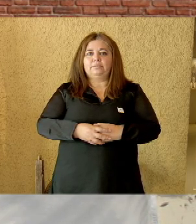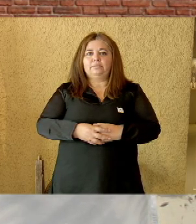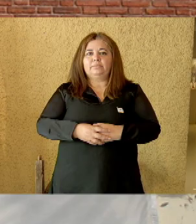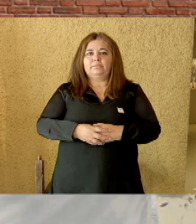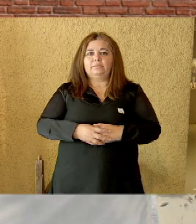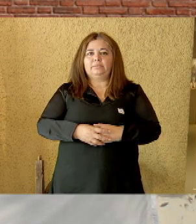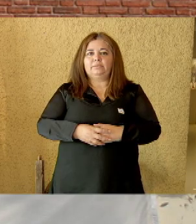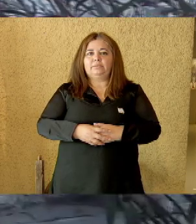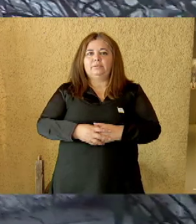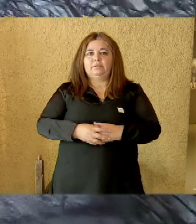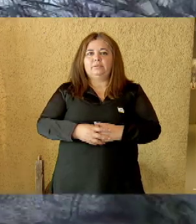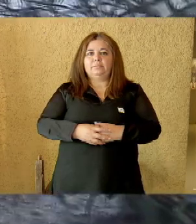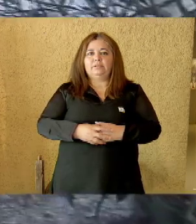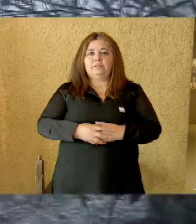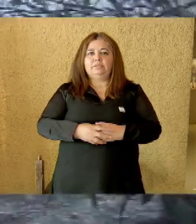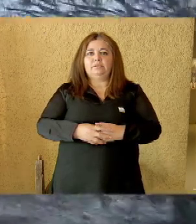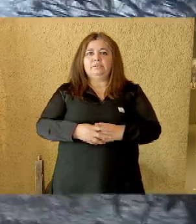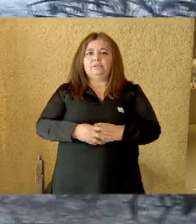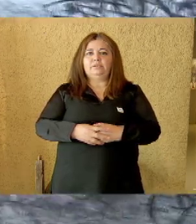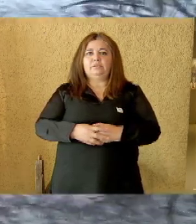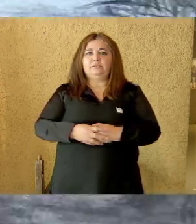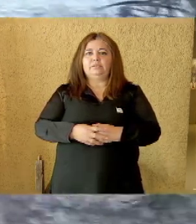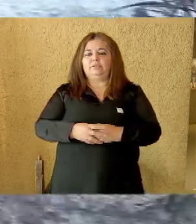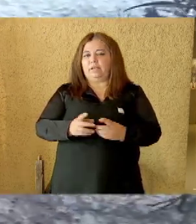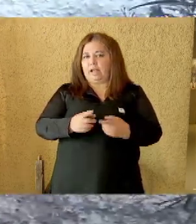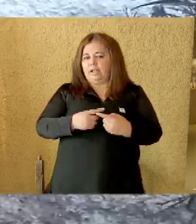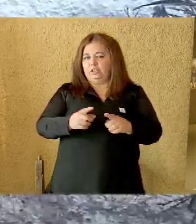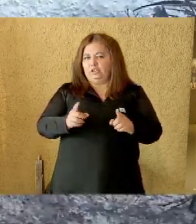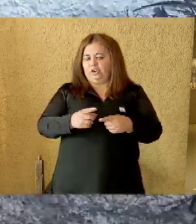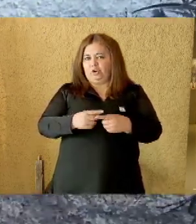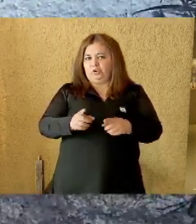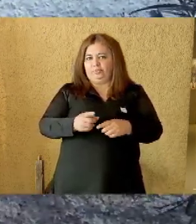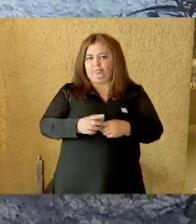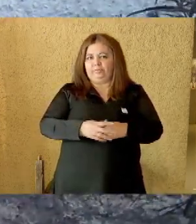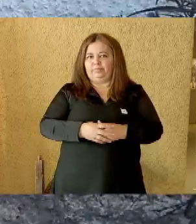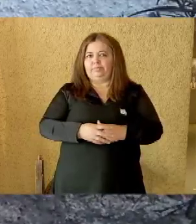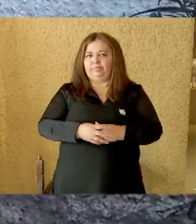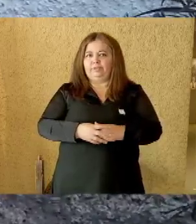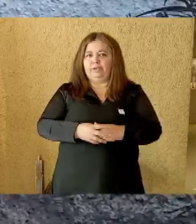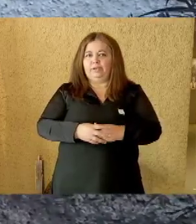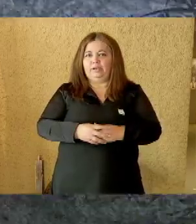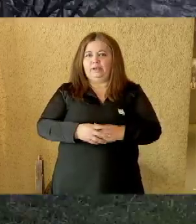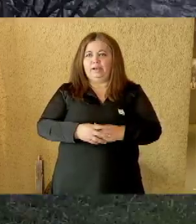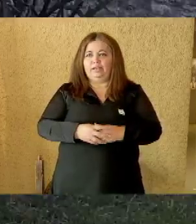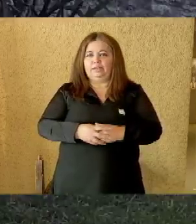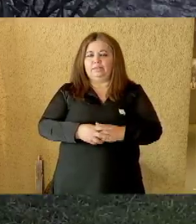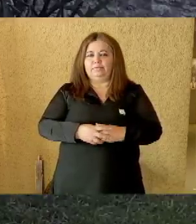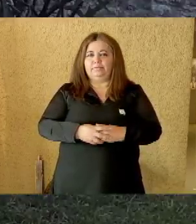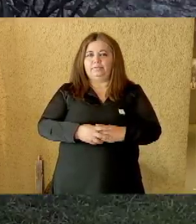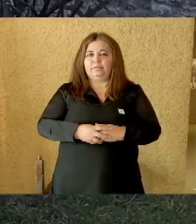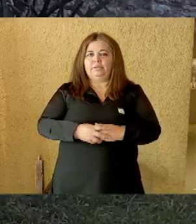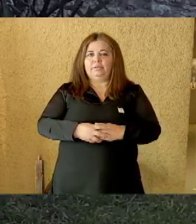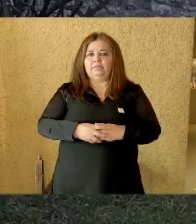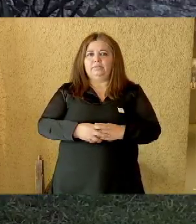matear. Y traigo mil canciones como leñita seca, recuerdo